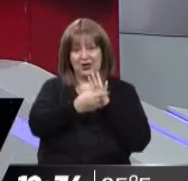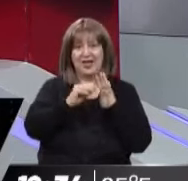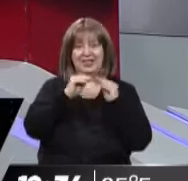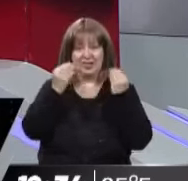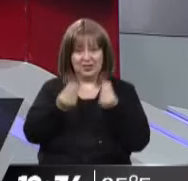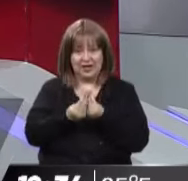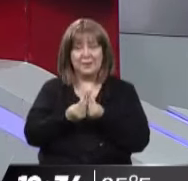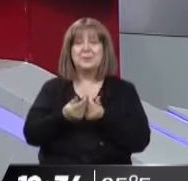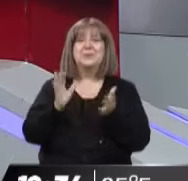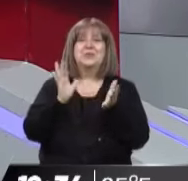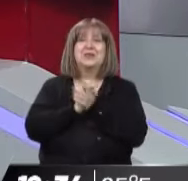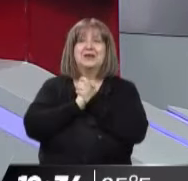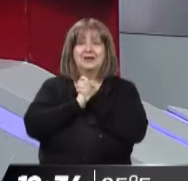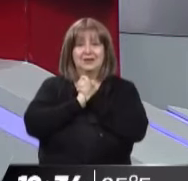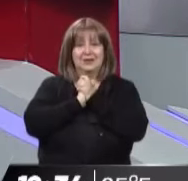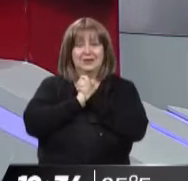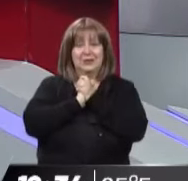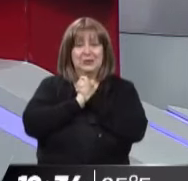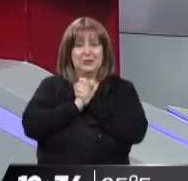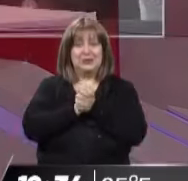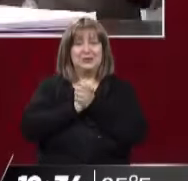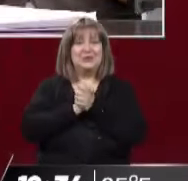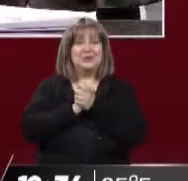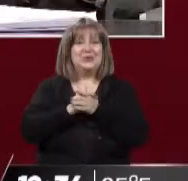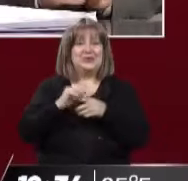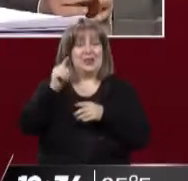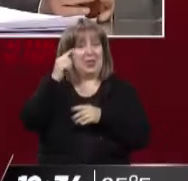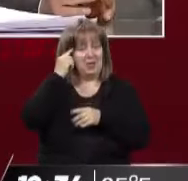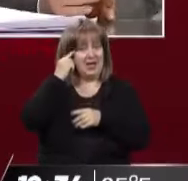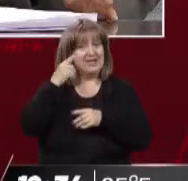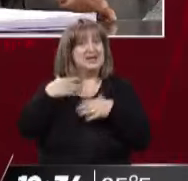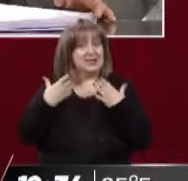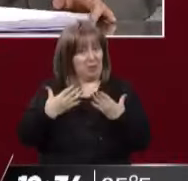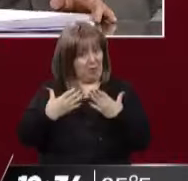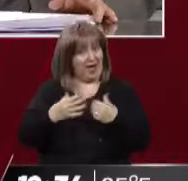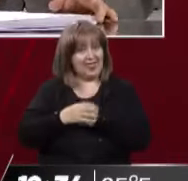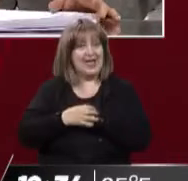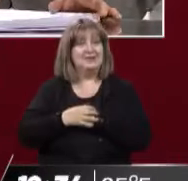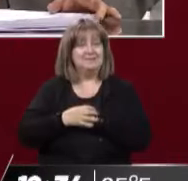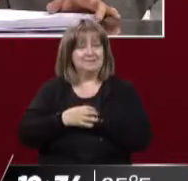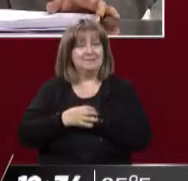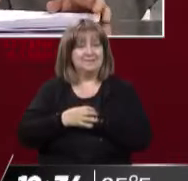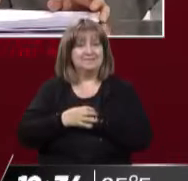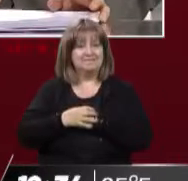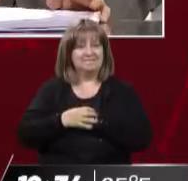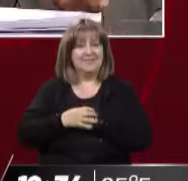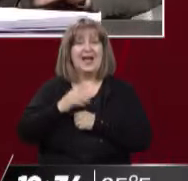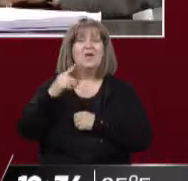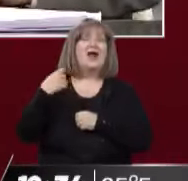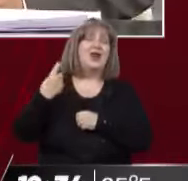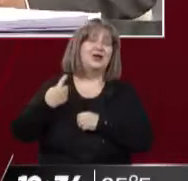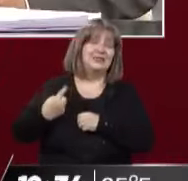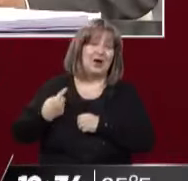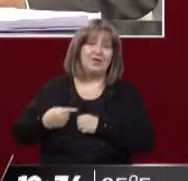Esto. Sofía Fernández, que es nuestra cataróloga por excelencia. Cataróloga. Aquí en el central. Creo que voy a ir sacándome el título. Escúchame, Sofía,